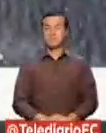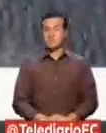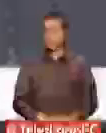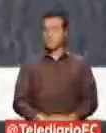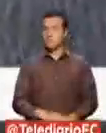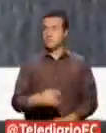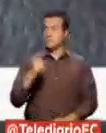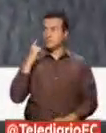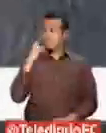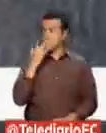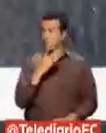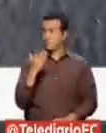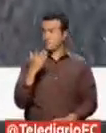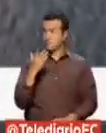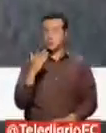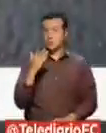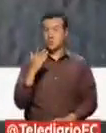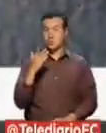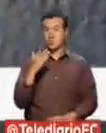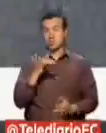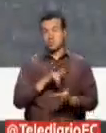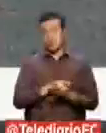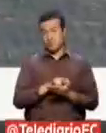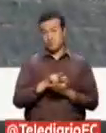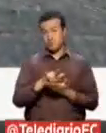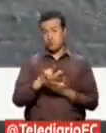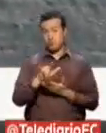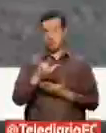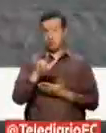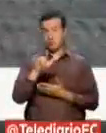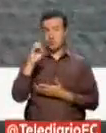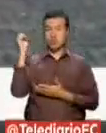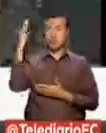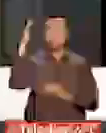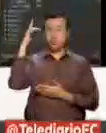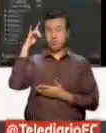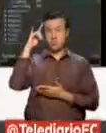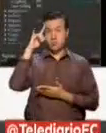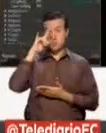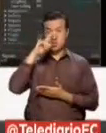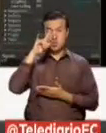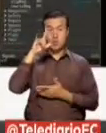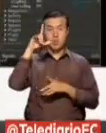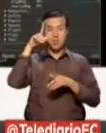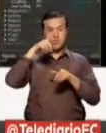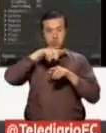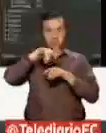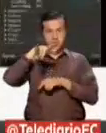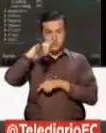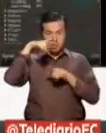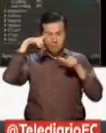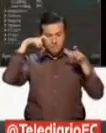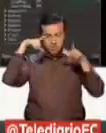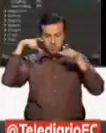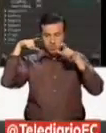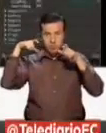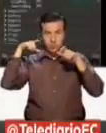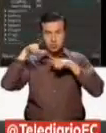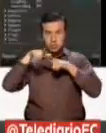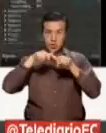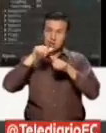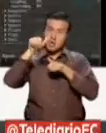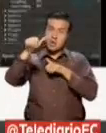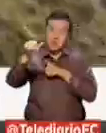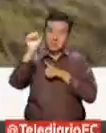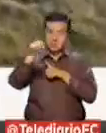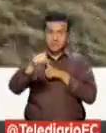Apustu es un dron solar capaz de monitorear el medio ambiente, tomar fotos a gran altura y llegar a lugares